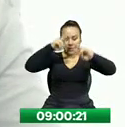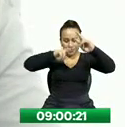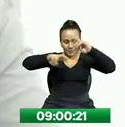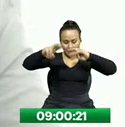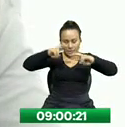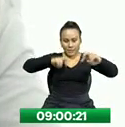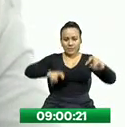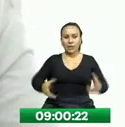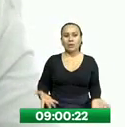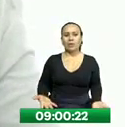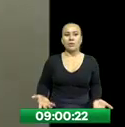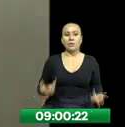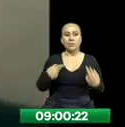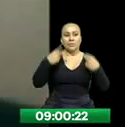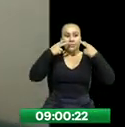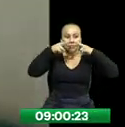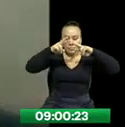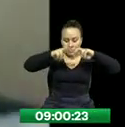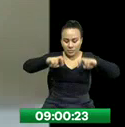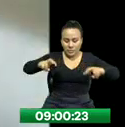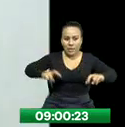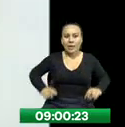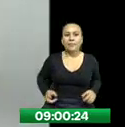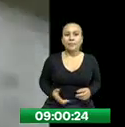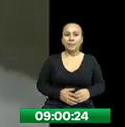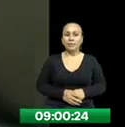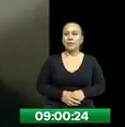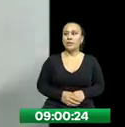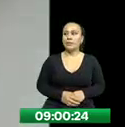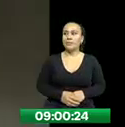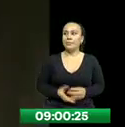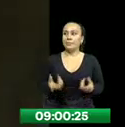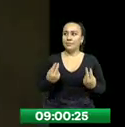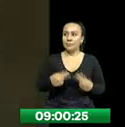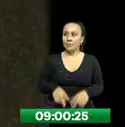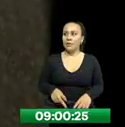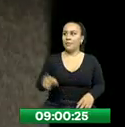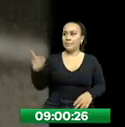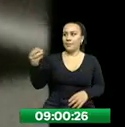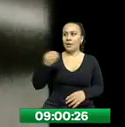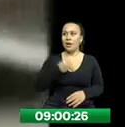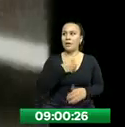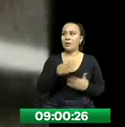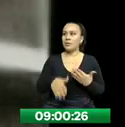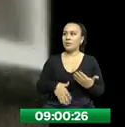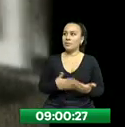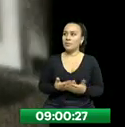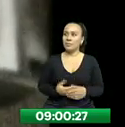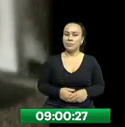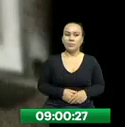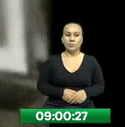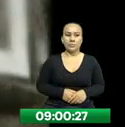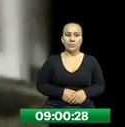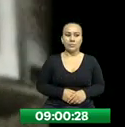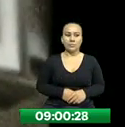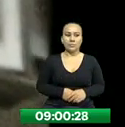determinar los actores. En caso de determinar que sean docentes del plantel, ¿qué pasaría?